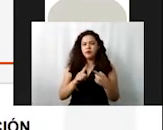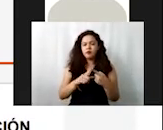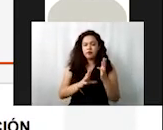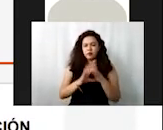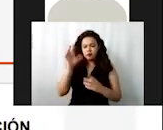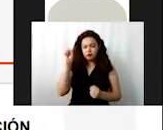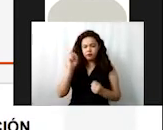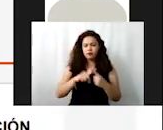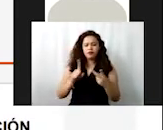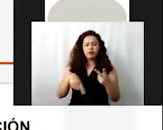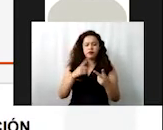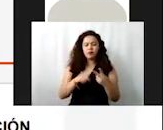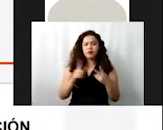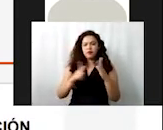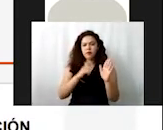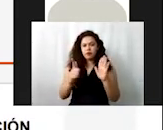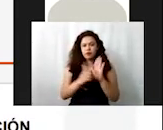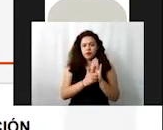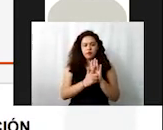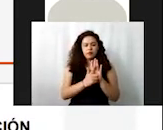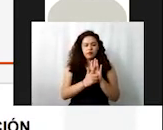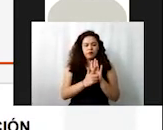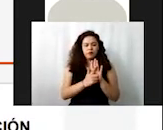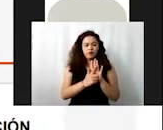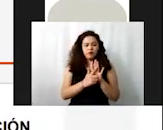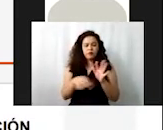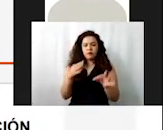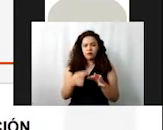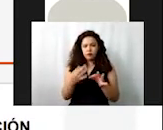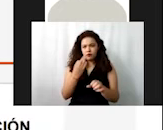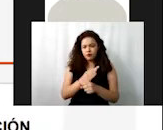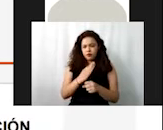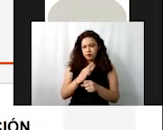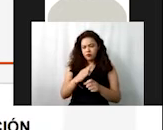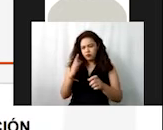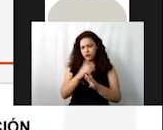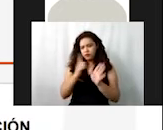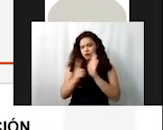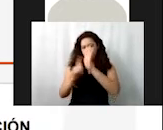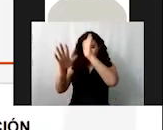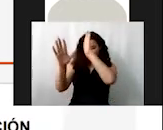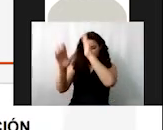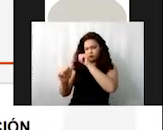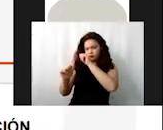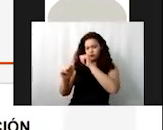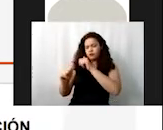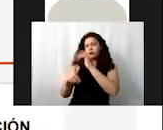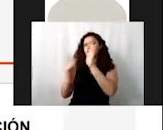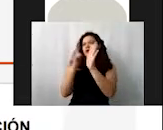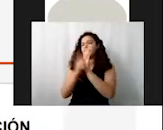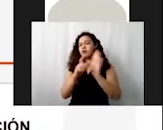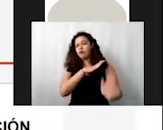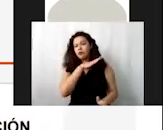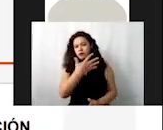Constitución, luego las leyes. En este momento son leyes y tratados leyes federales, pues, o